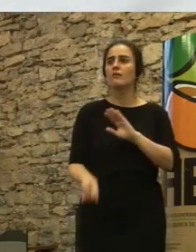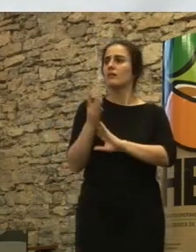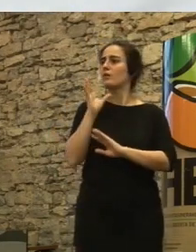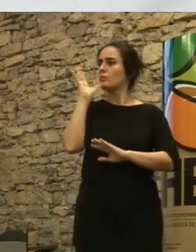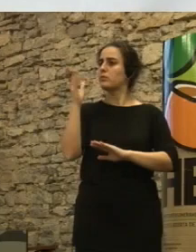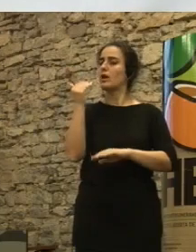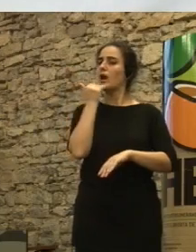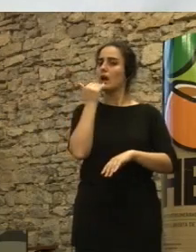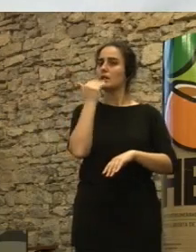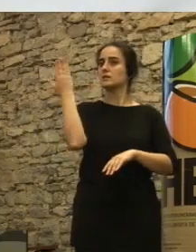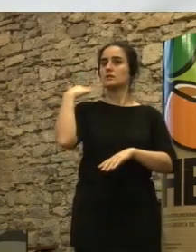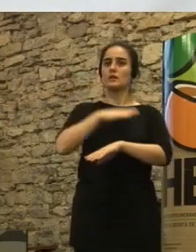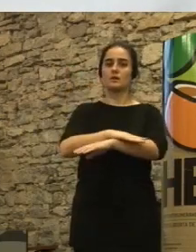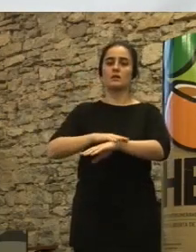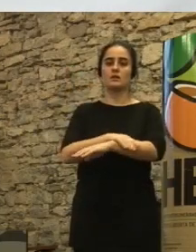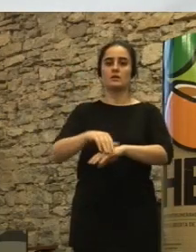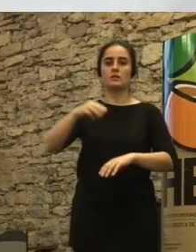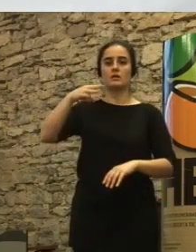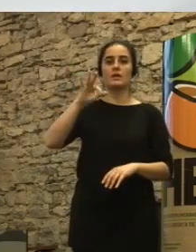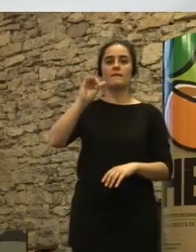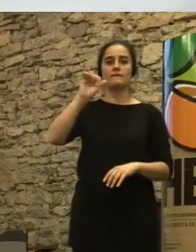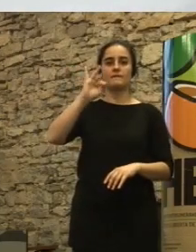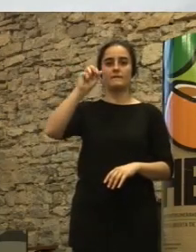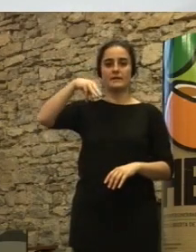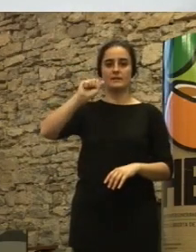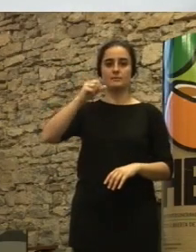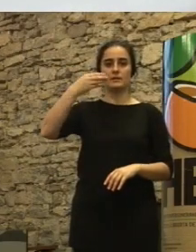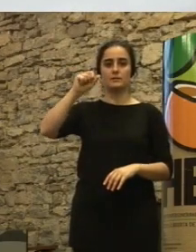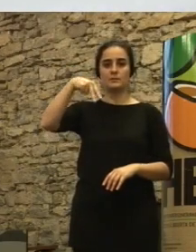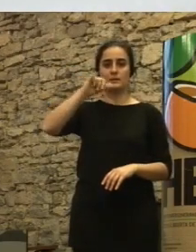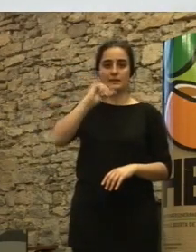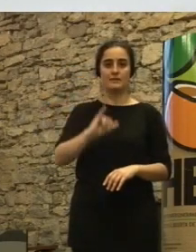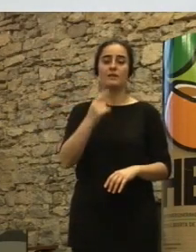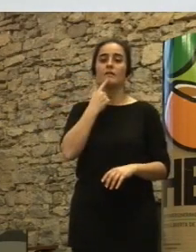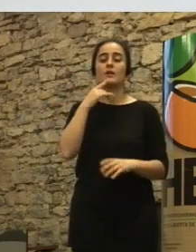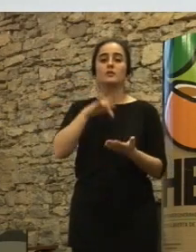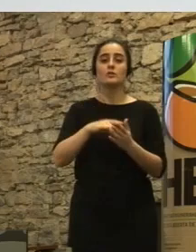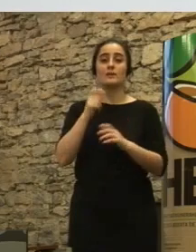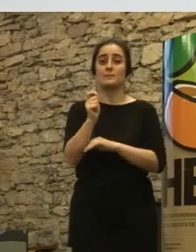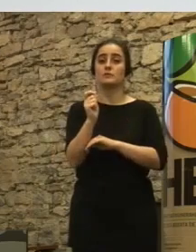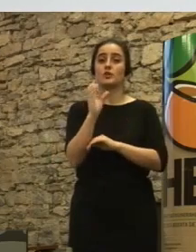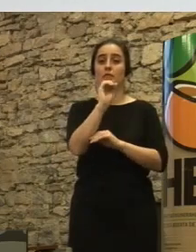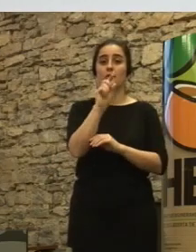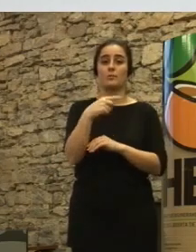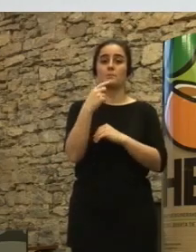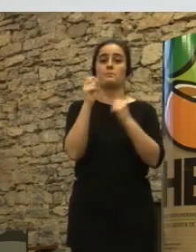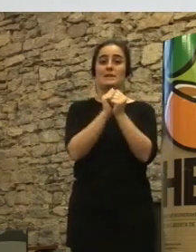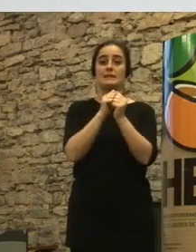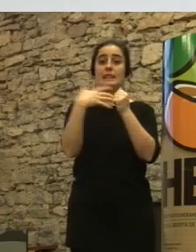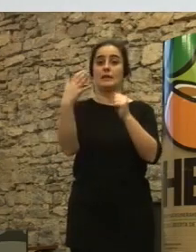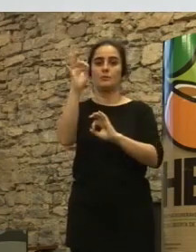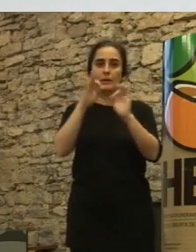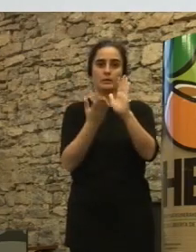la ministra, entonces ministra Fátima Báñez, en la que se anunciaba una subida del 0,25% de sus pensiones. Ellos dicen la